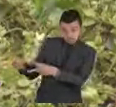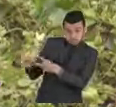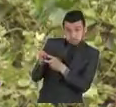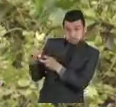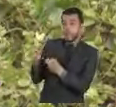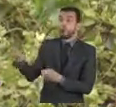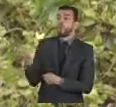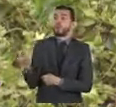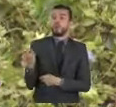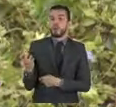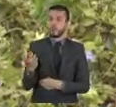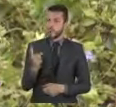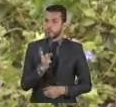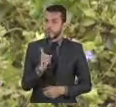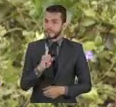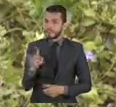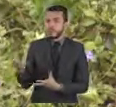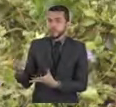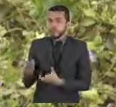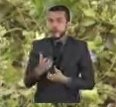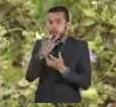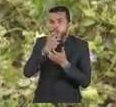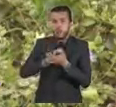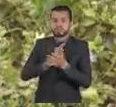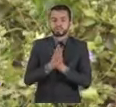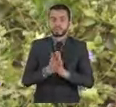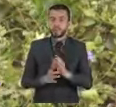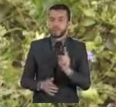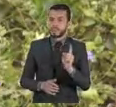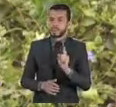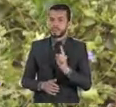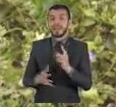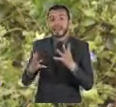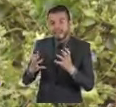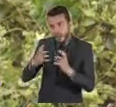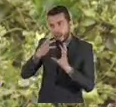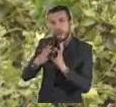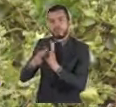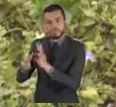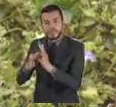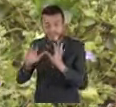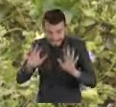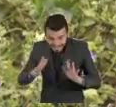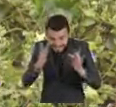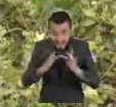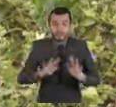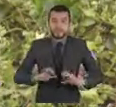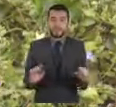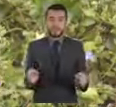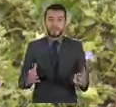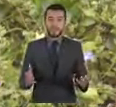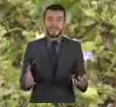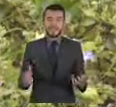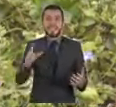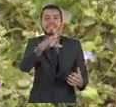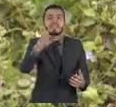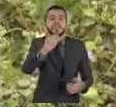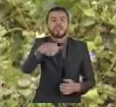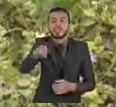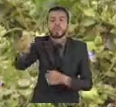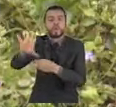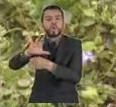La región metropolitana de Bogotá Cundinamarca va a tratar de superar eso y por eso incluye a los 116